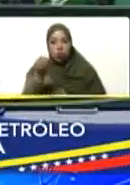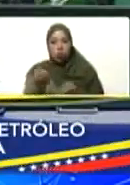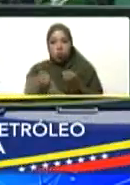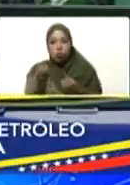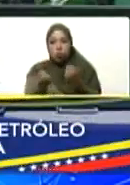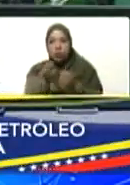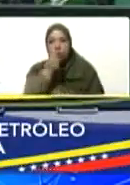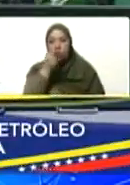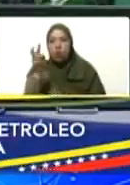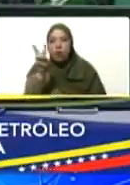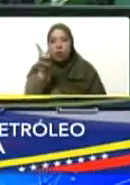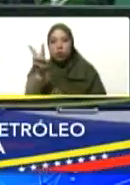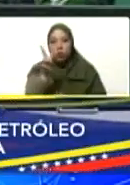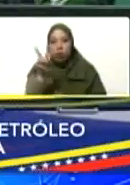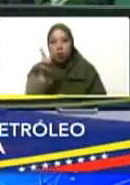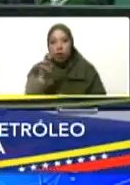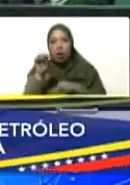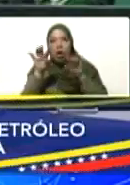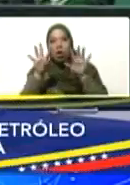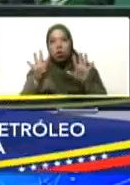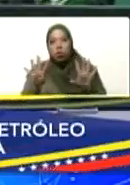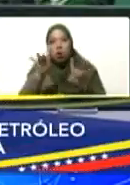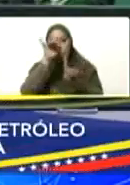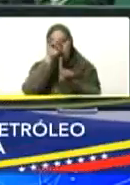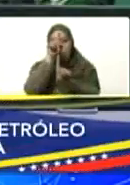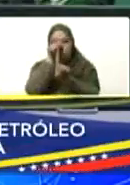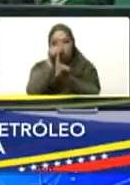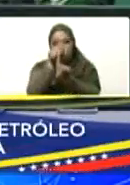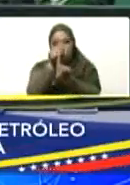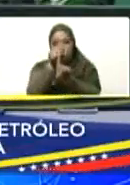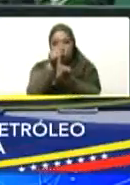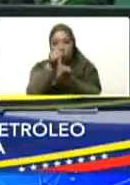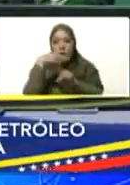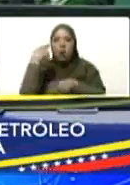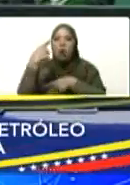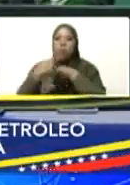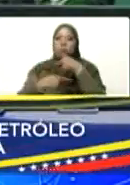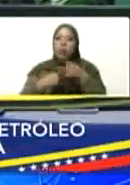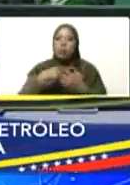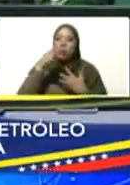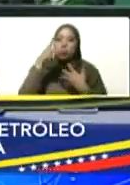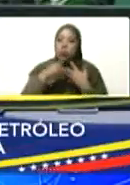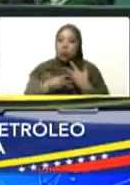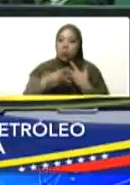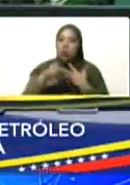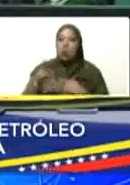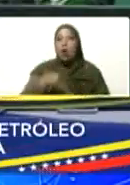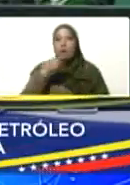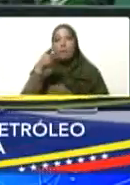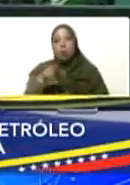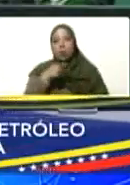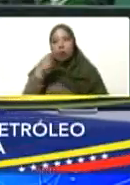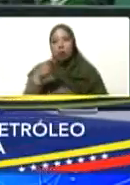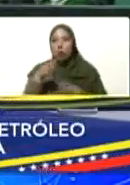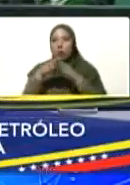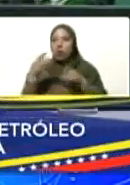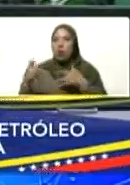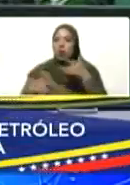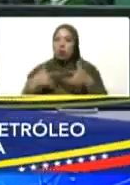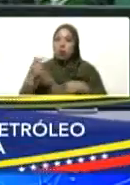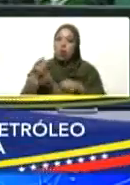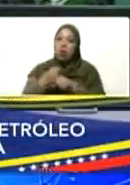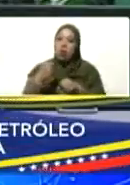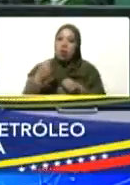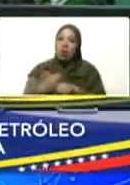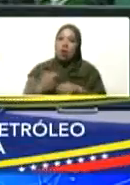9 vértices. Y con todos esos instrumentos de política económica, con todas esas herramientas de acción y de